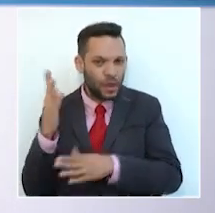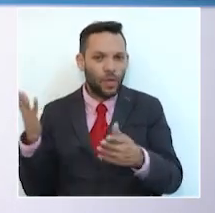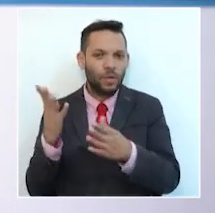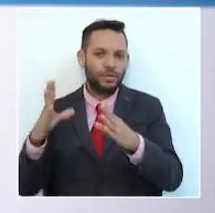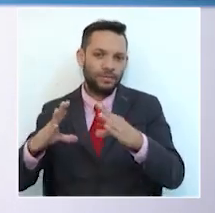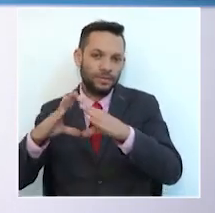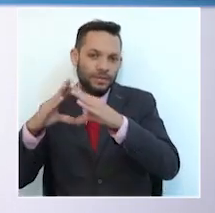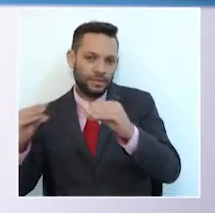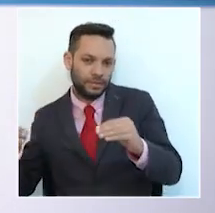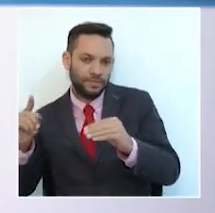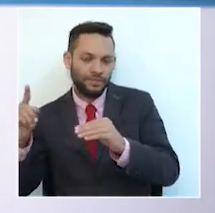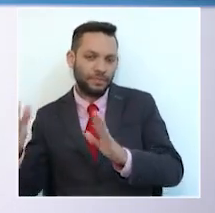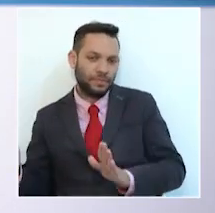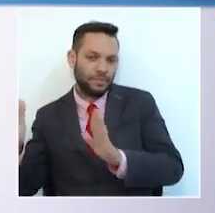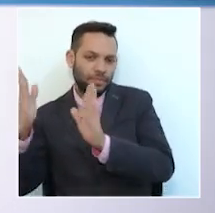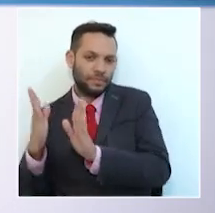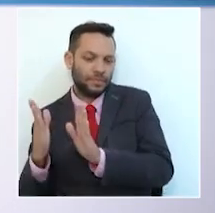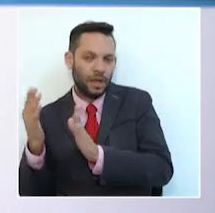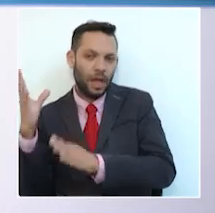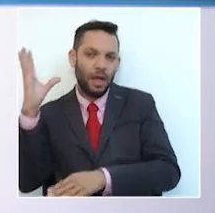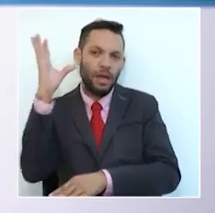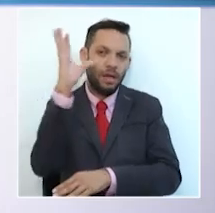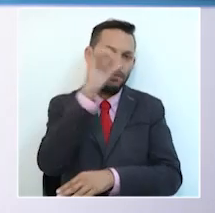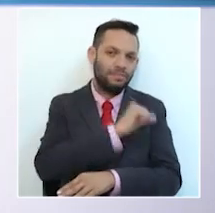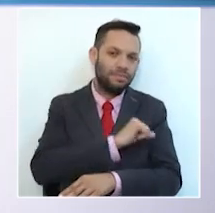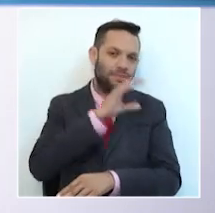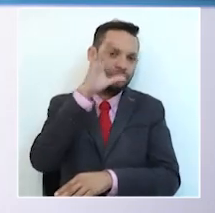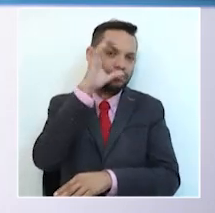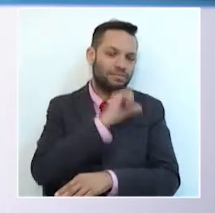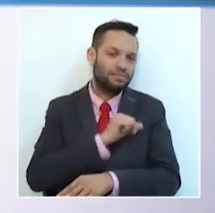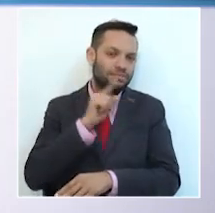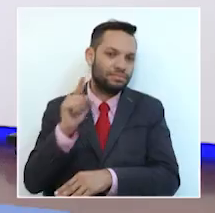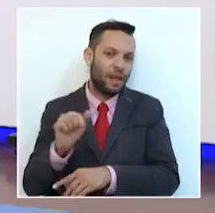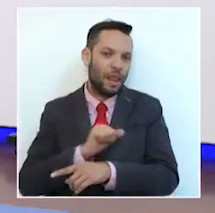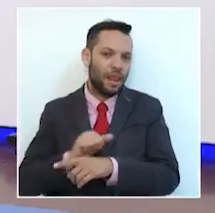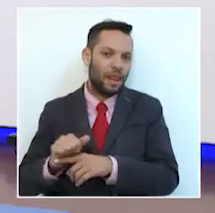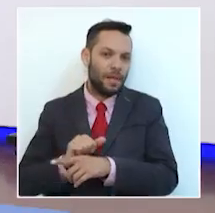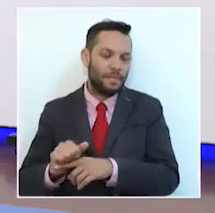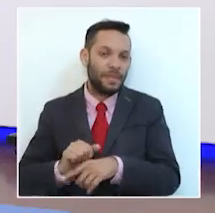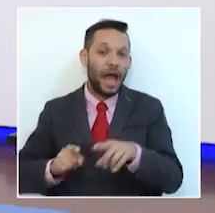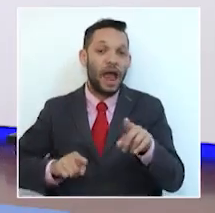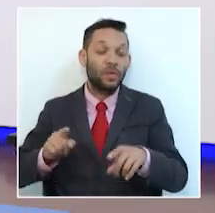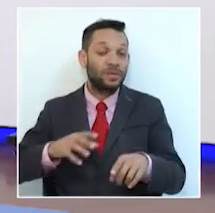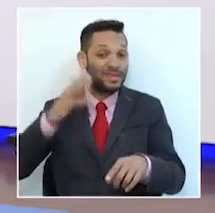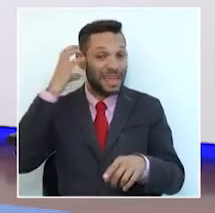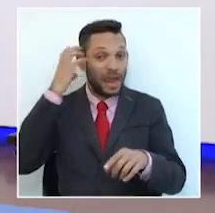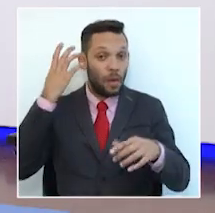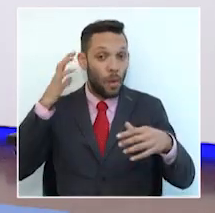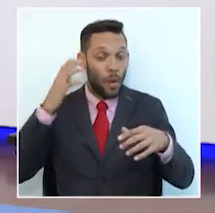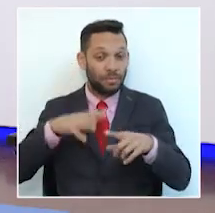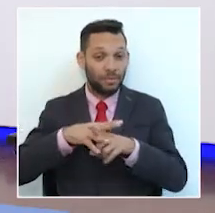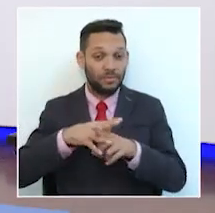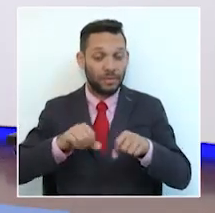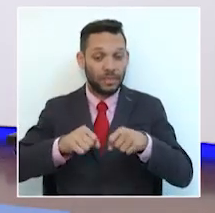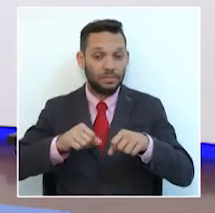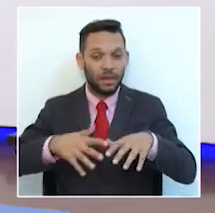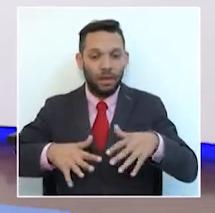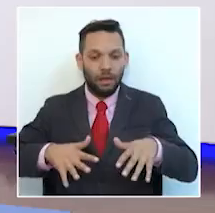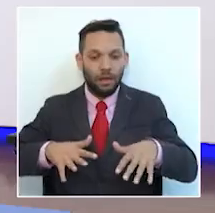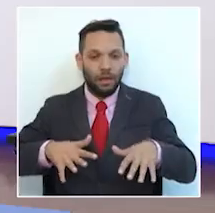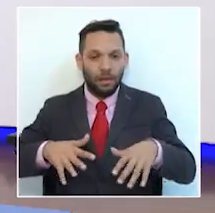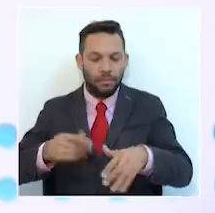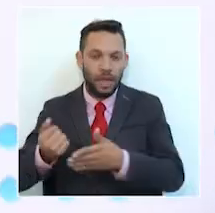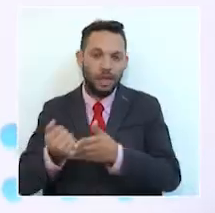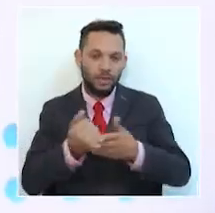nos encontraron beneficios muy interesantes en el campo del parkinson por ejemplo las preguntas doctor josé luís y